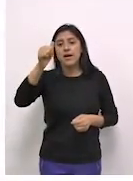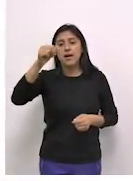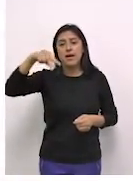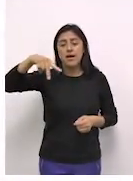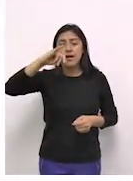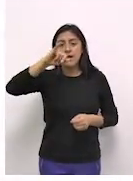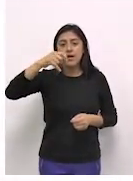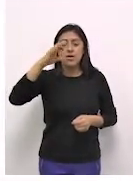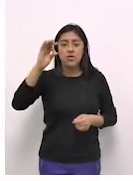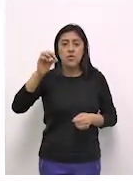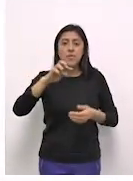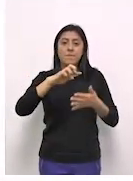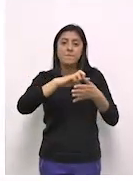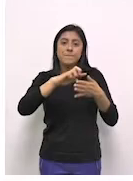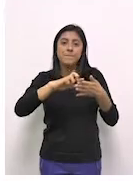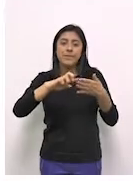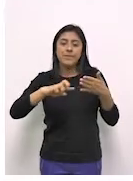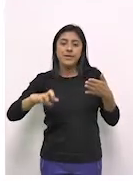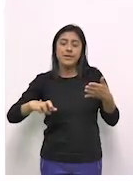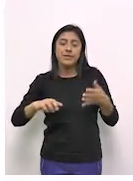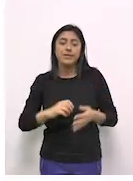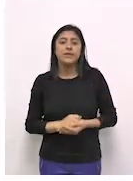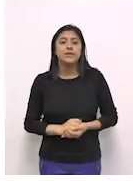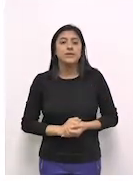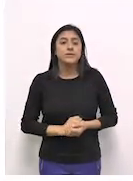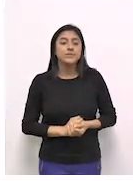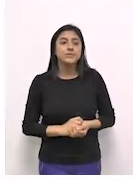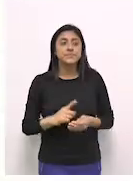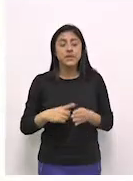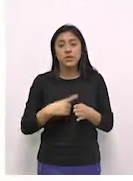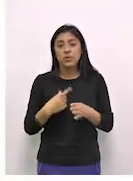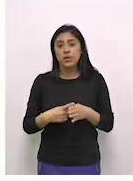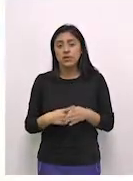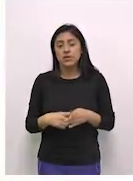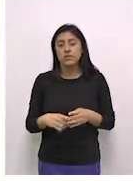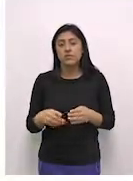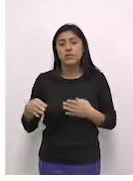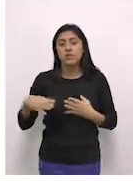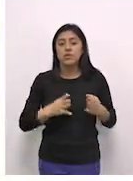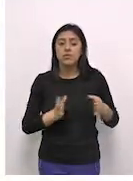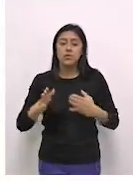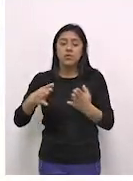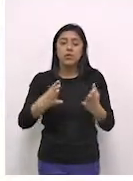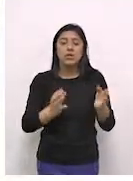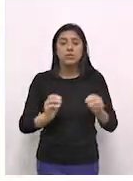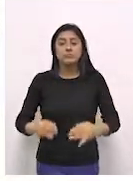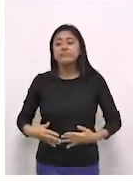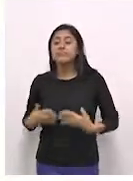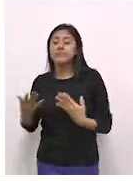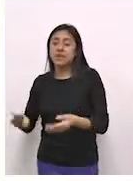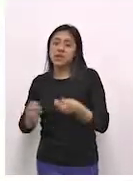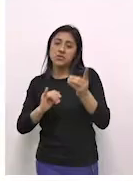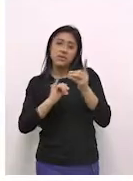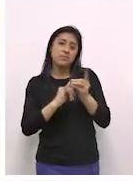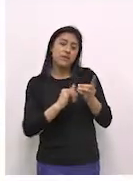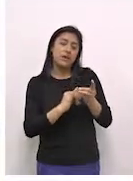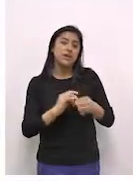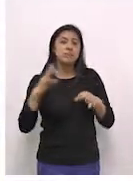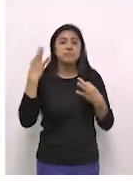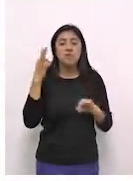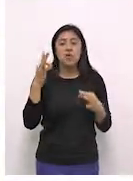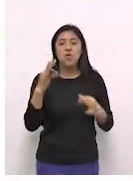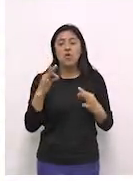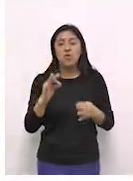630 kilómetros de acá de la capital. Es el lugar más lejano que he ido. Cuando me toca ruta voy a entregar